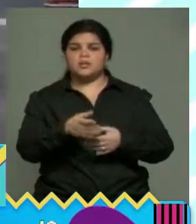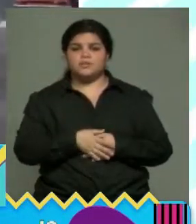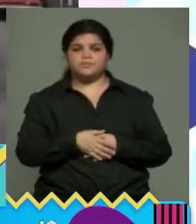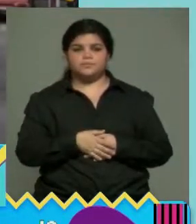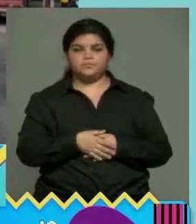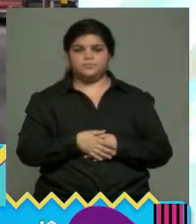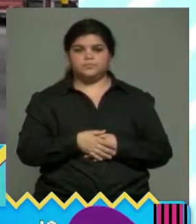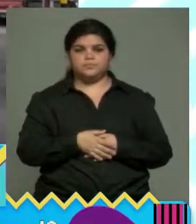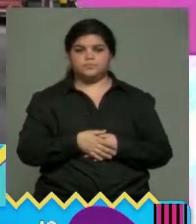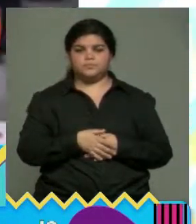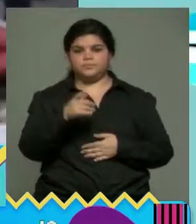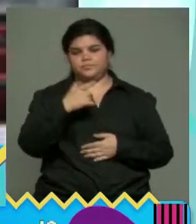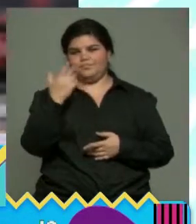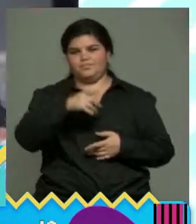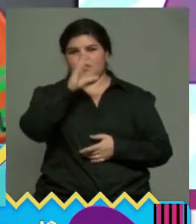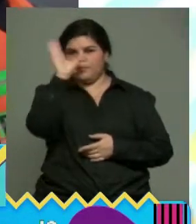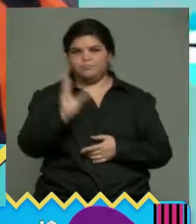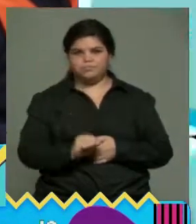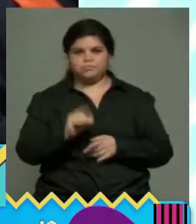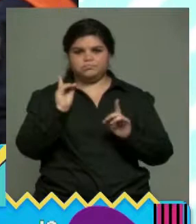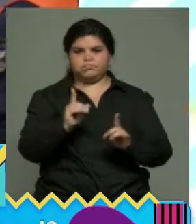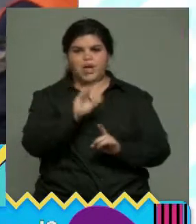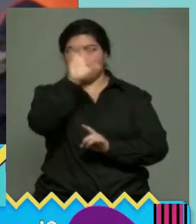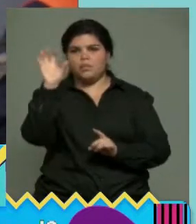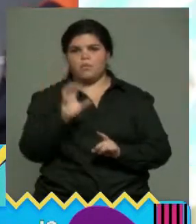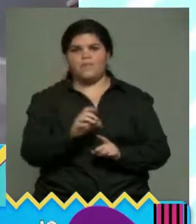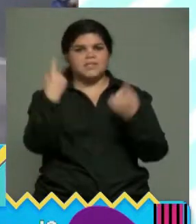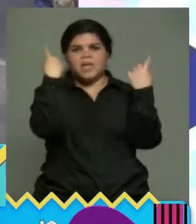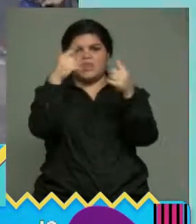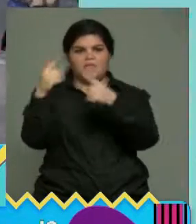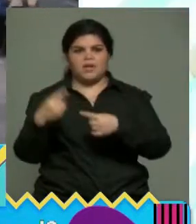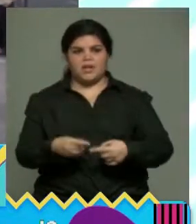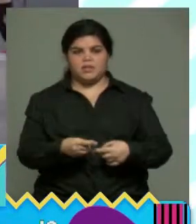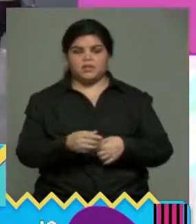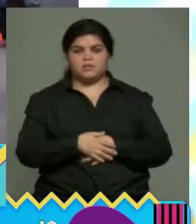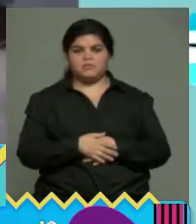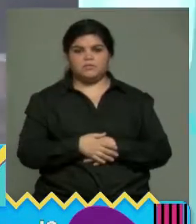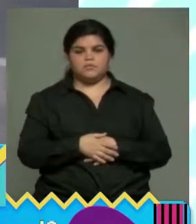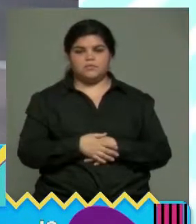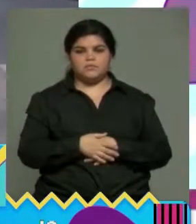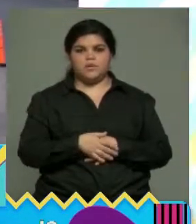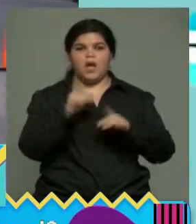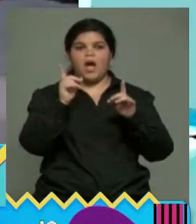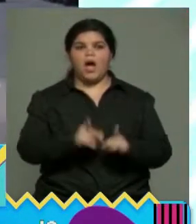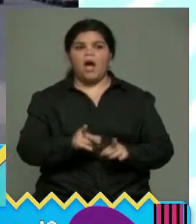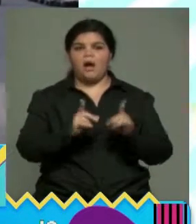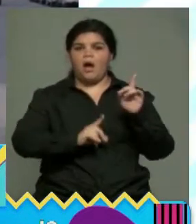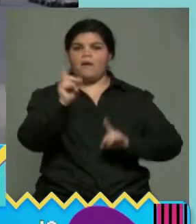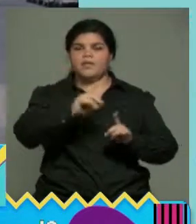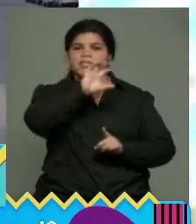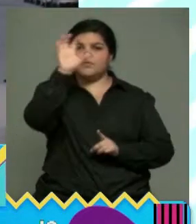carácter constitucional, es pertinente y propio de las provincias. Bien. Sucede que nosotros tenemos jurisdicciones